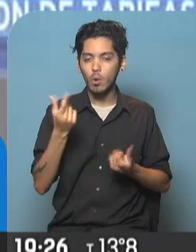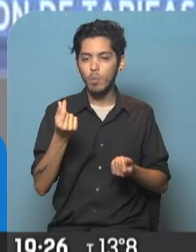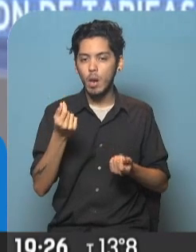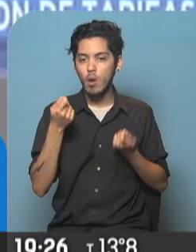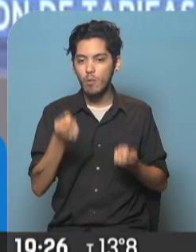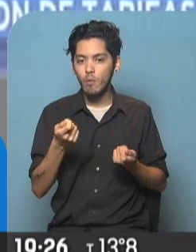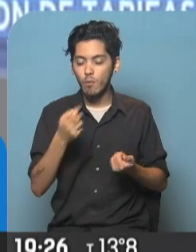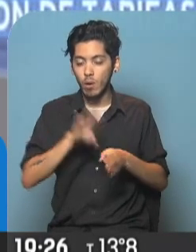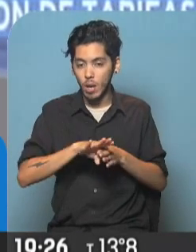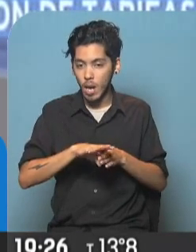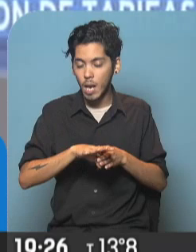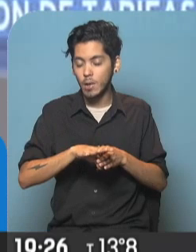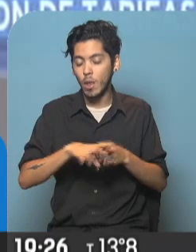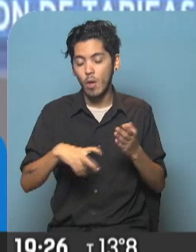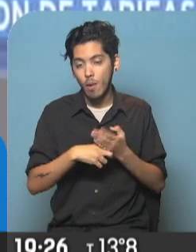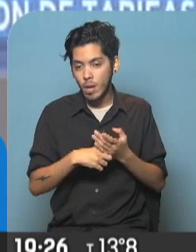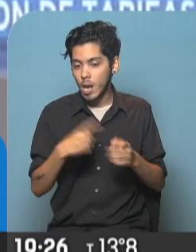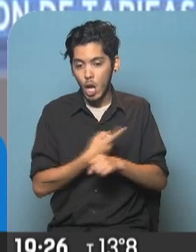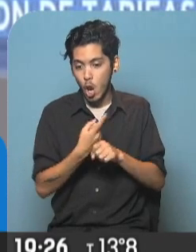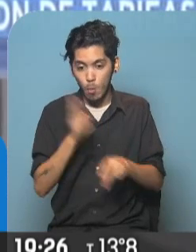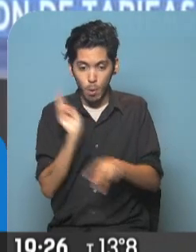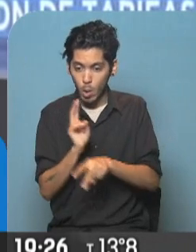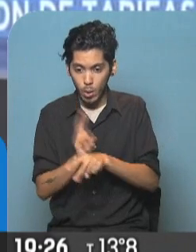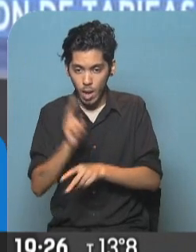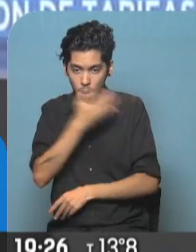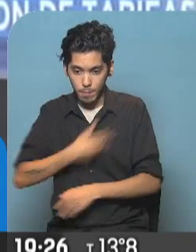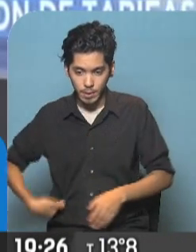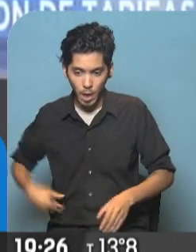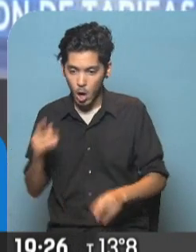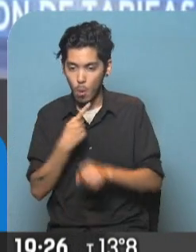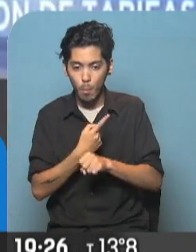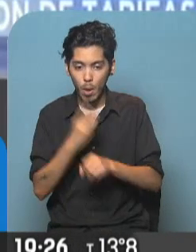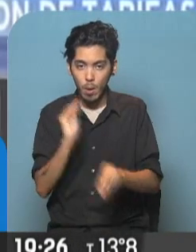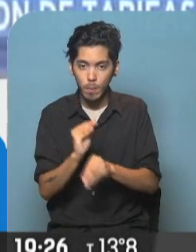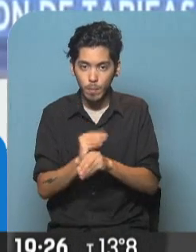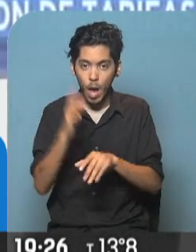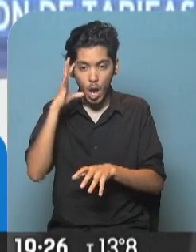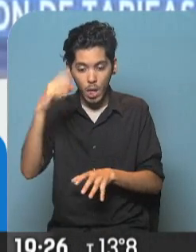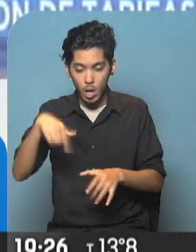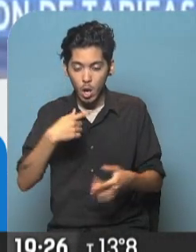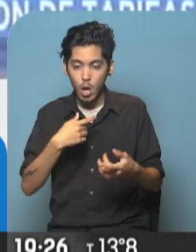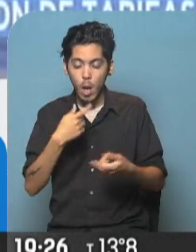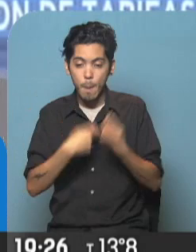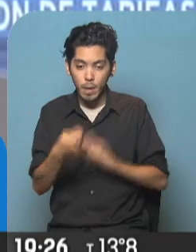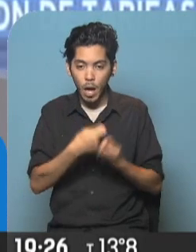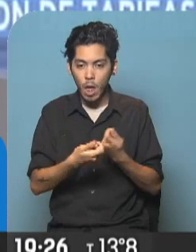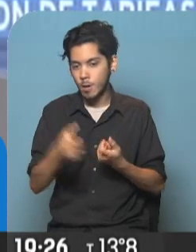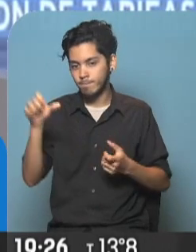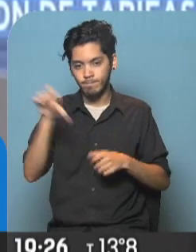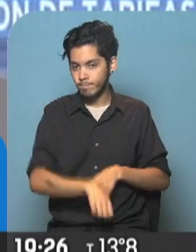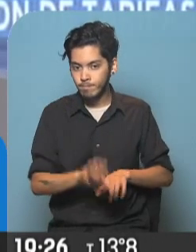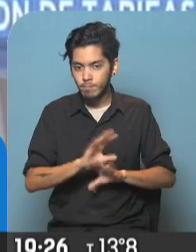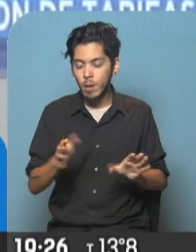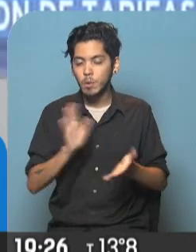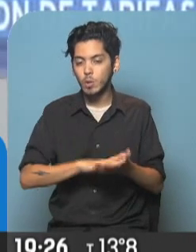no lo puede afrontar porque hoy estamos y hay que tener en cuenta que el mercado bajó el pulgar el gradualismo económico y ahora que acelerar el ajuste